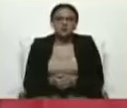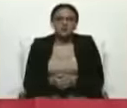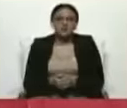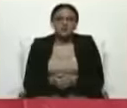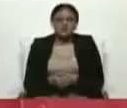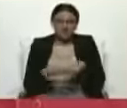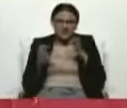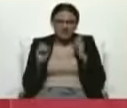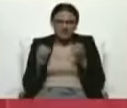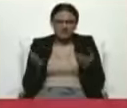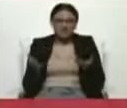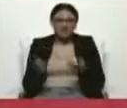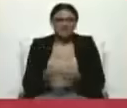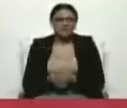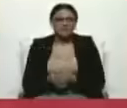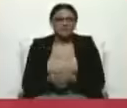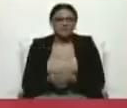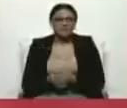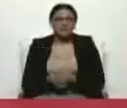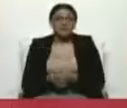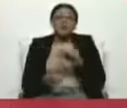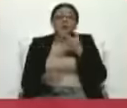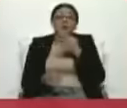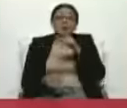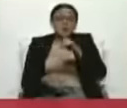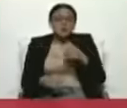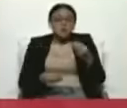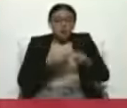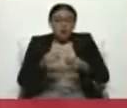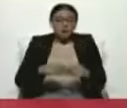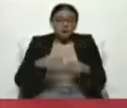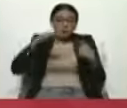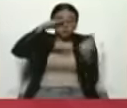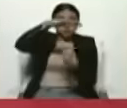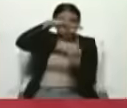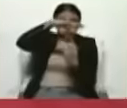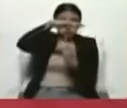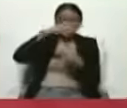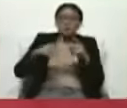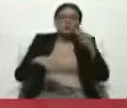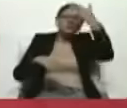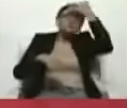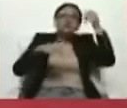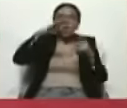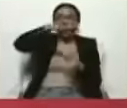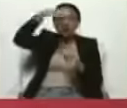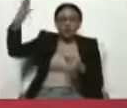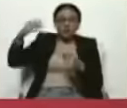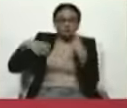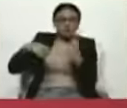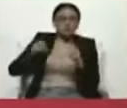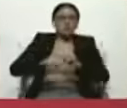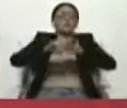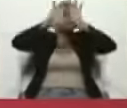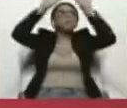muelen. Y si usted le deja la tapa abierta, salen, de vez en cuando salen pedacitos. Eso, ven las cosas de lejos